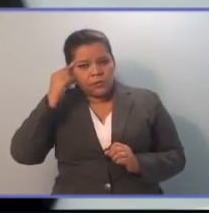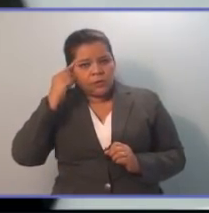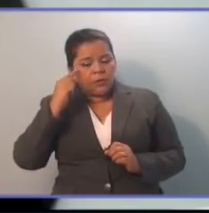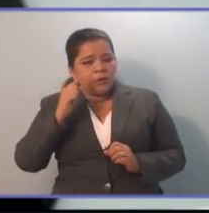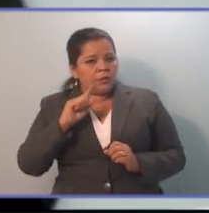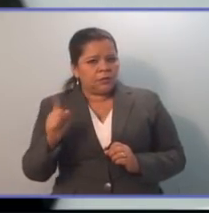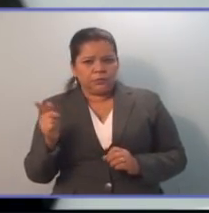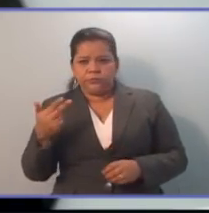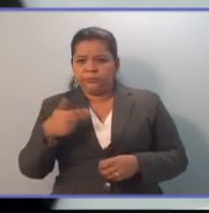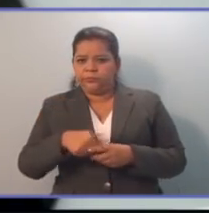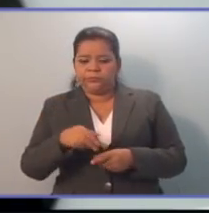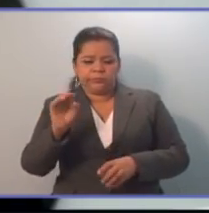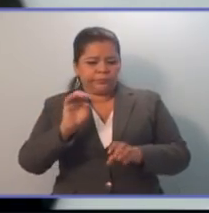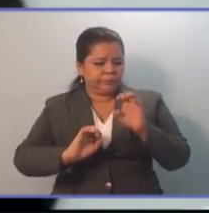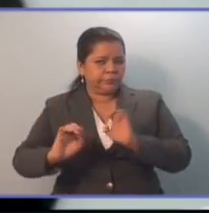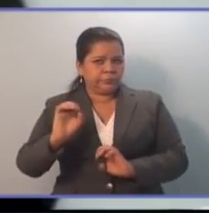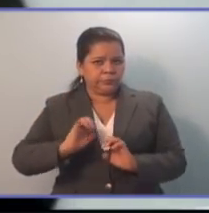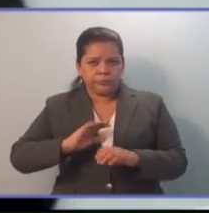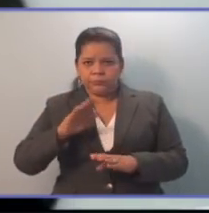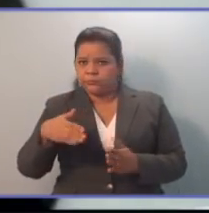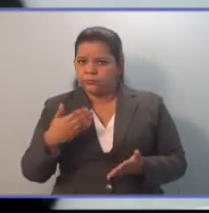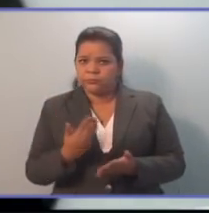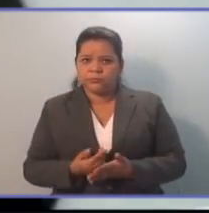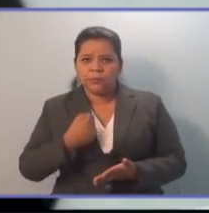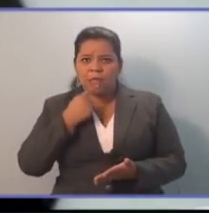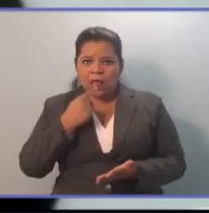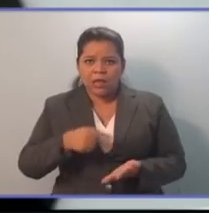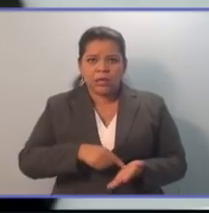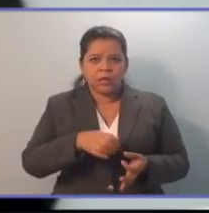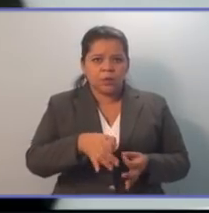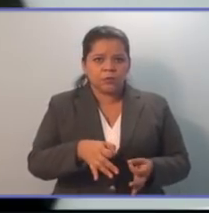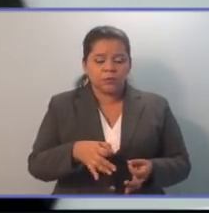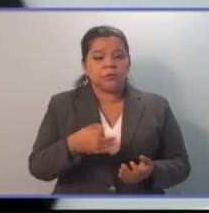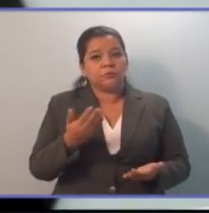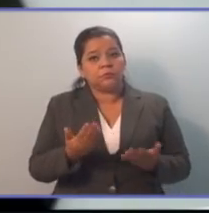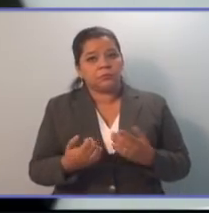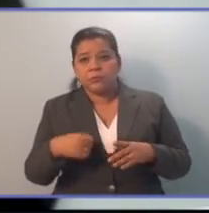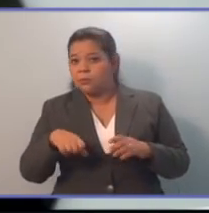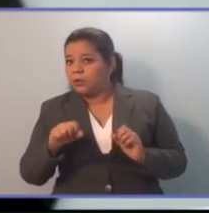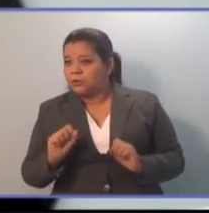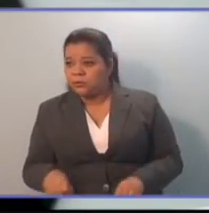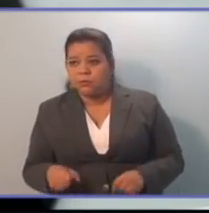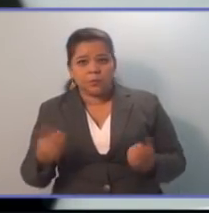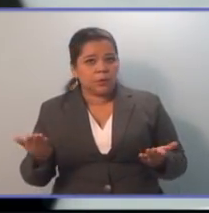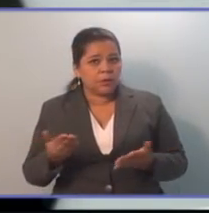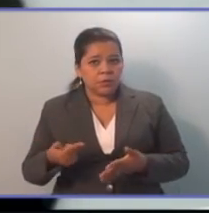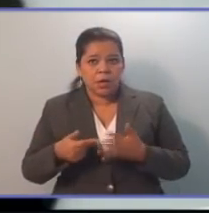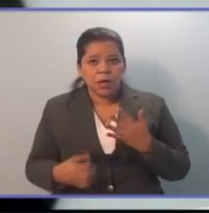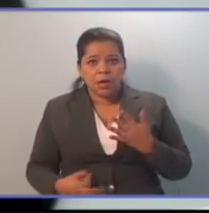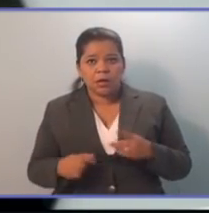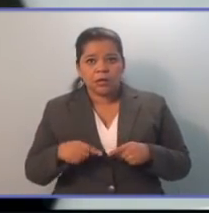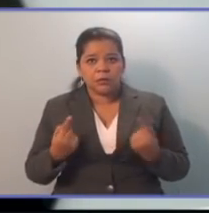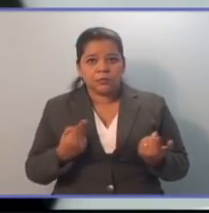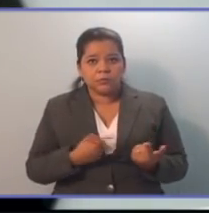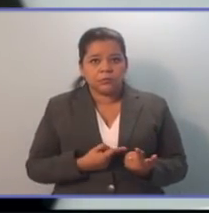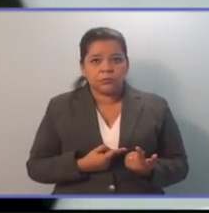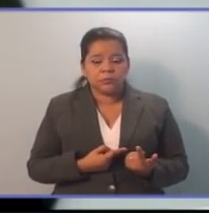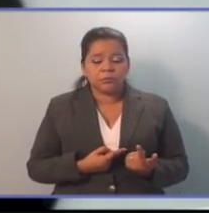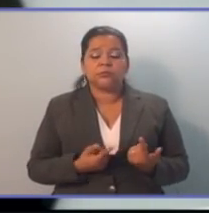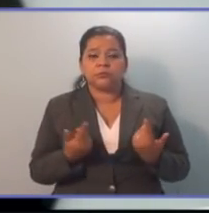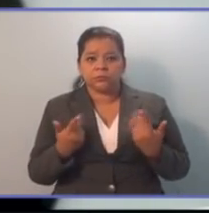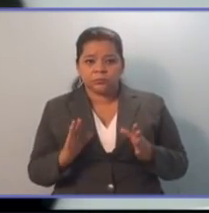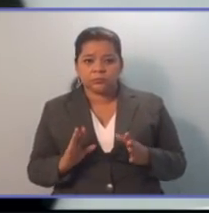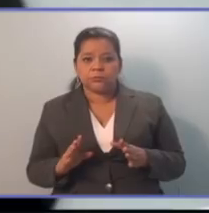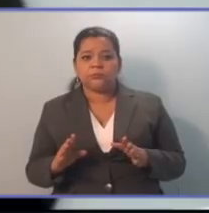toda evaluación, de toda demanda y que no se puede actuar legalmente contra ella y que están